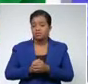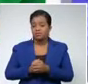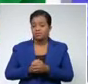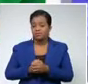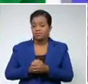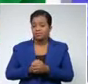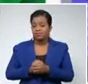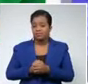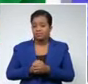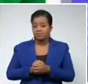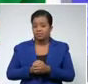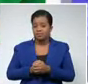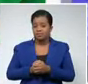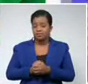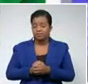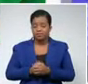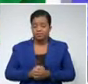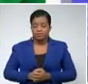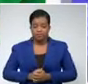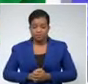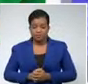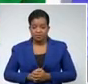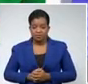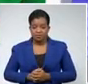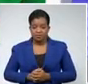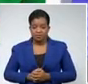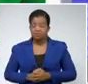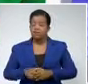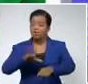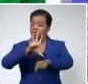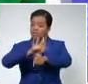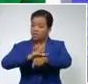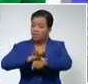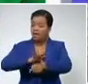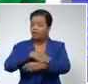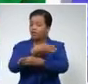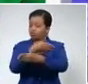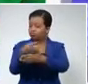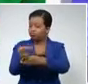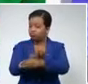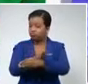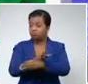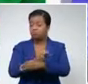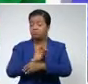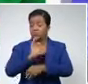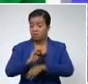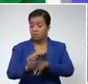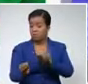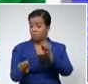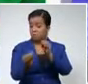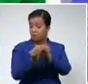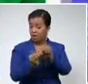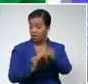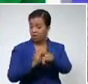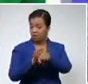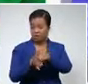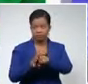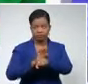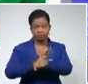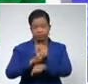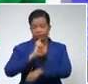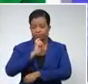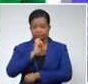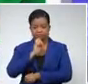las ocasiones con comorbilidades. Y a veces se une edad y